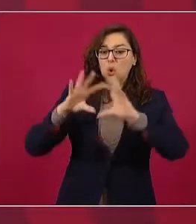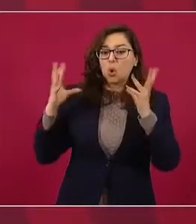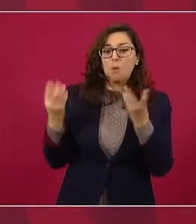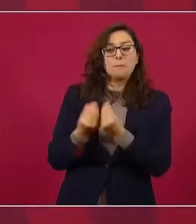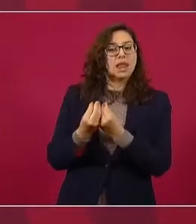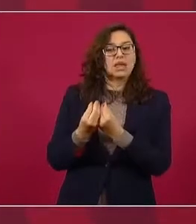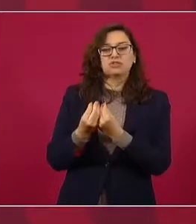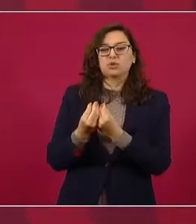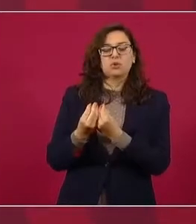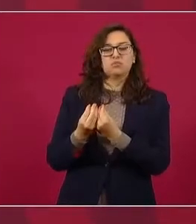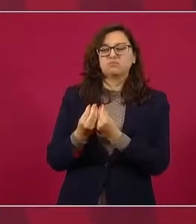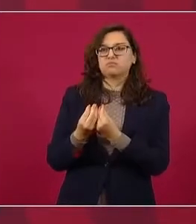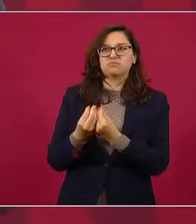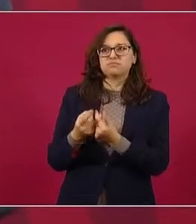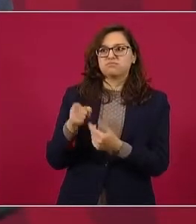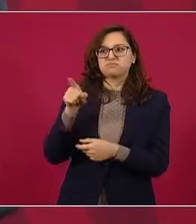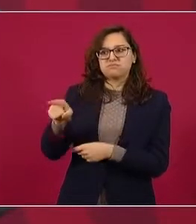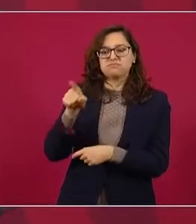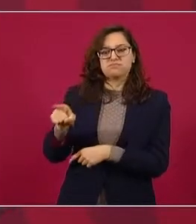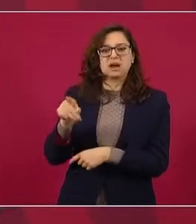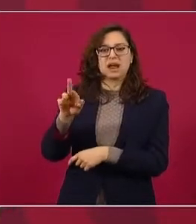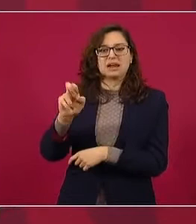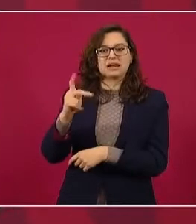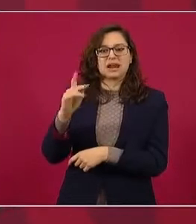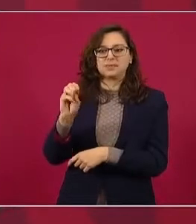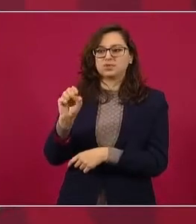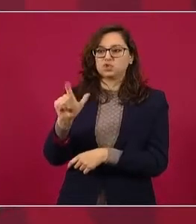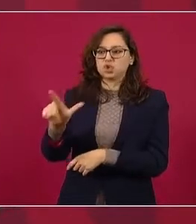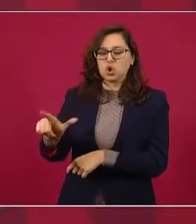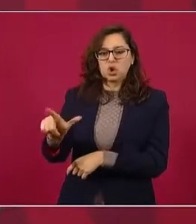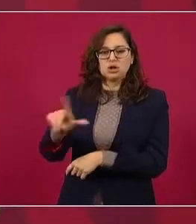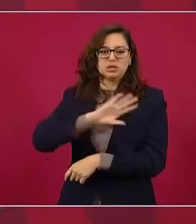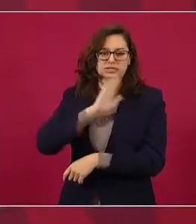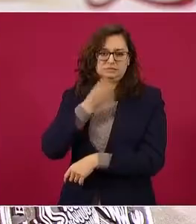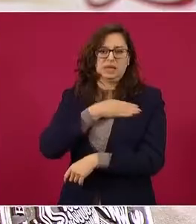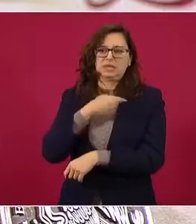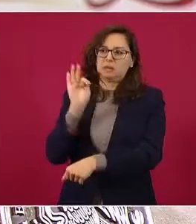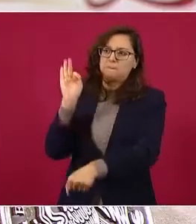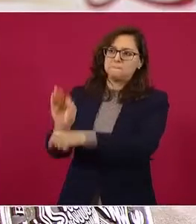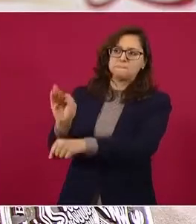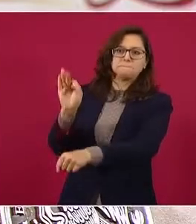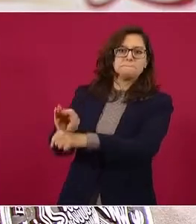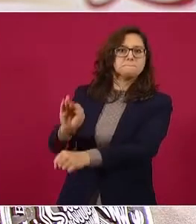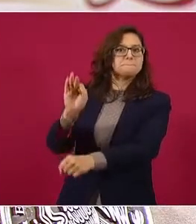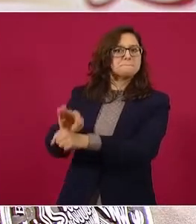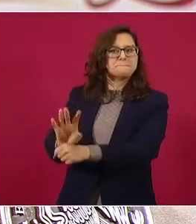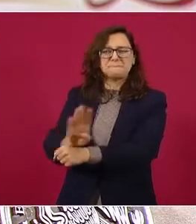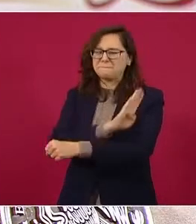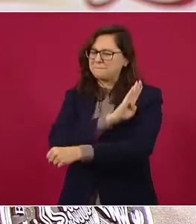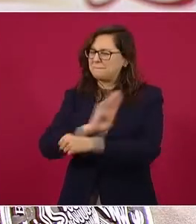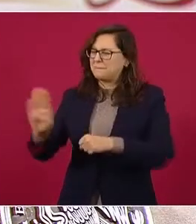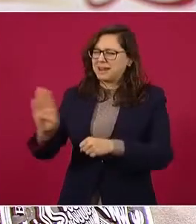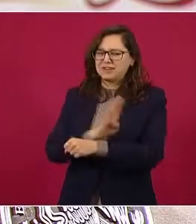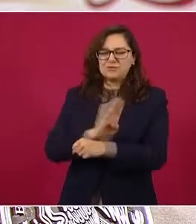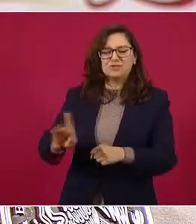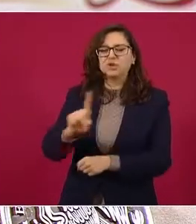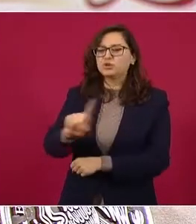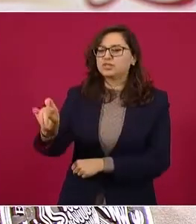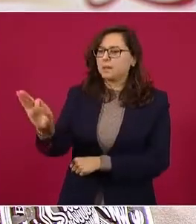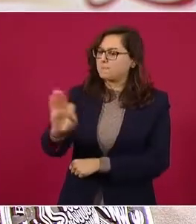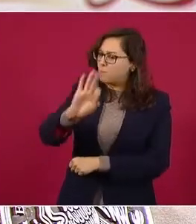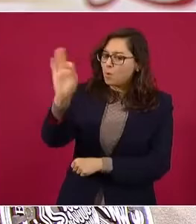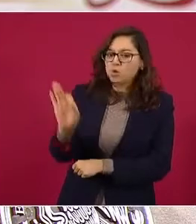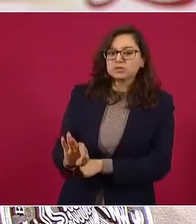ventajas a la empresa Repsol, una empresa española, que al final del